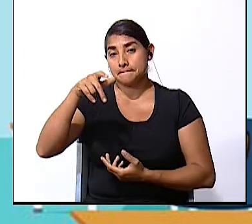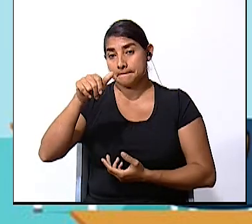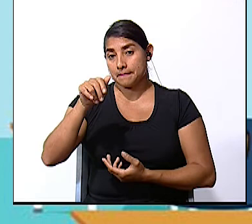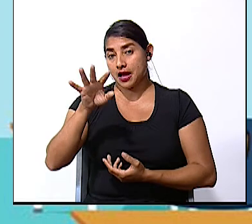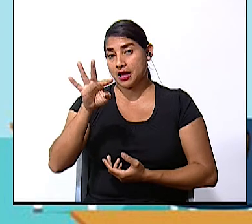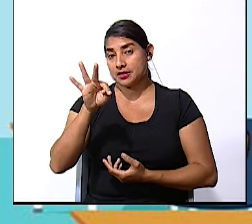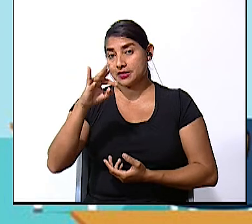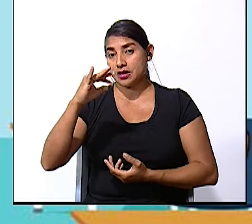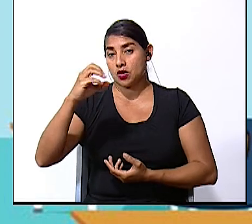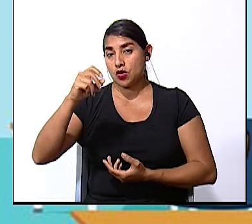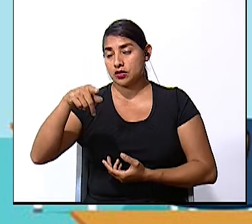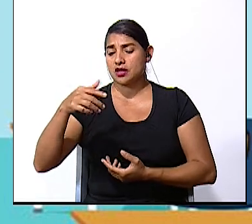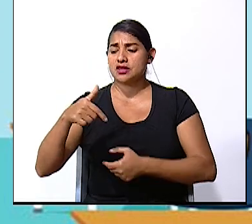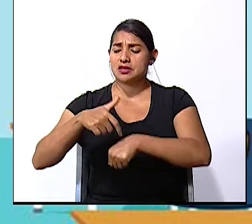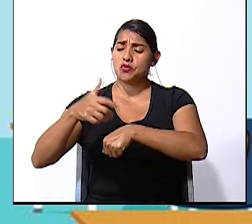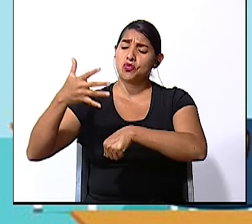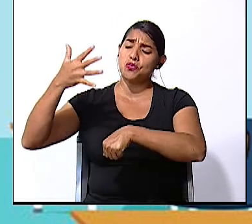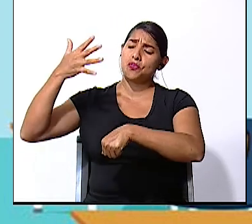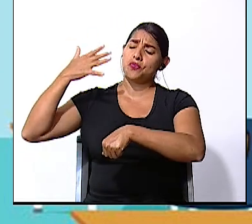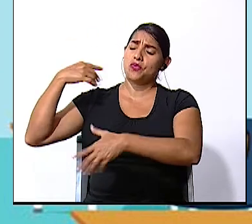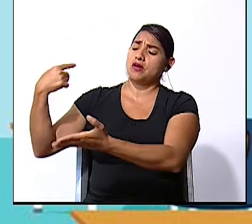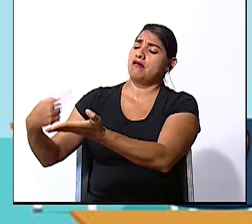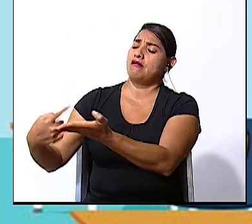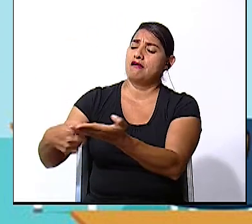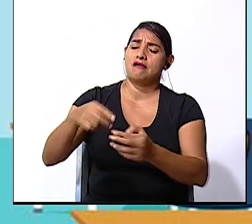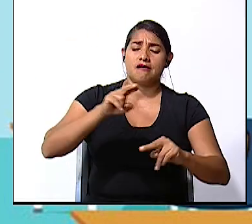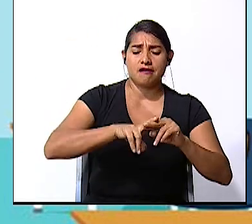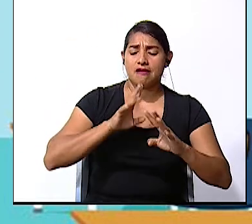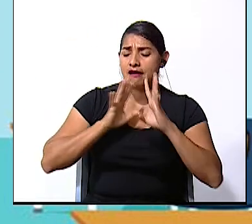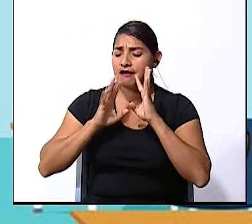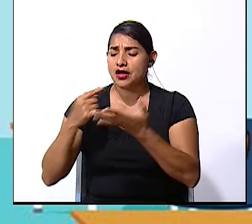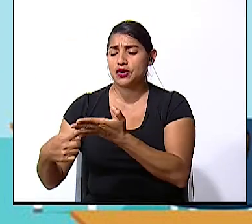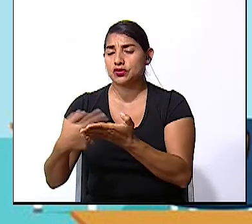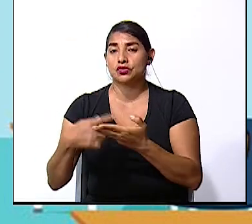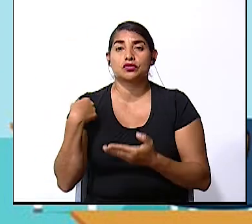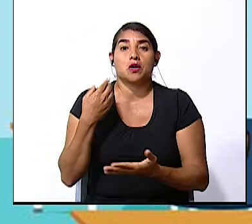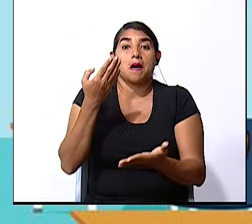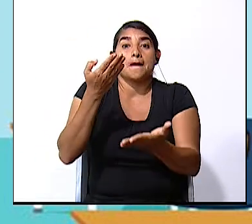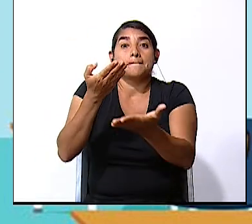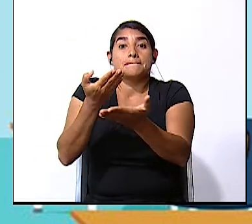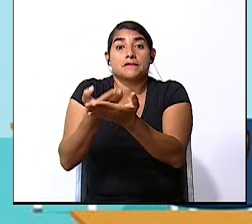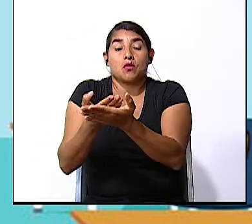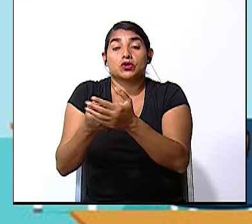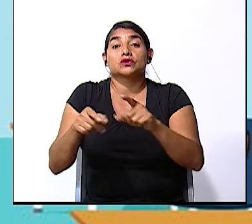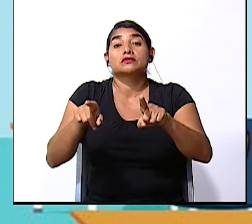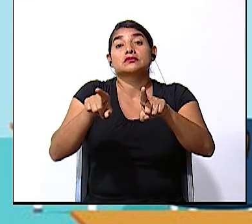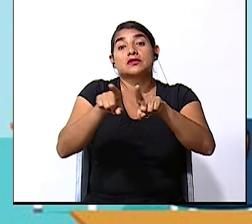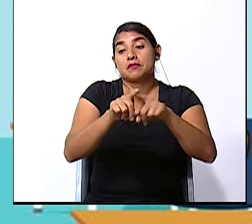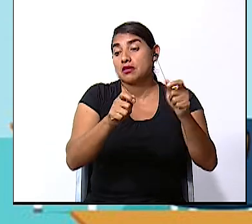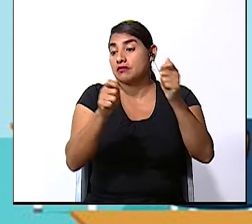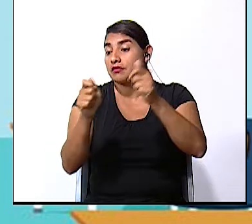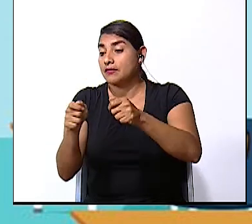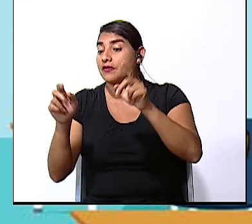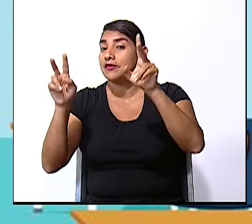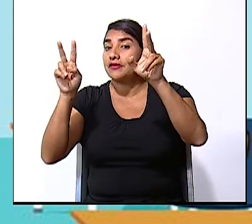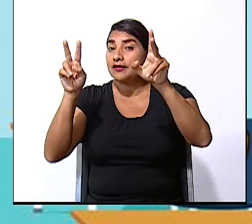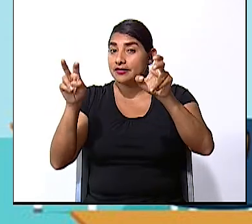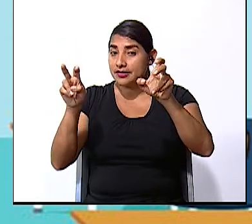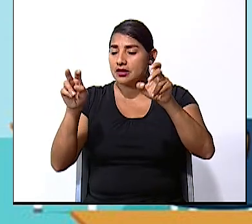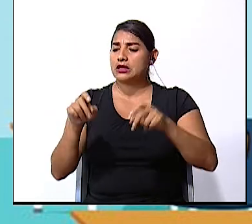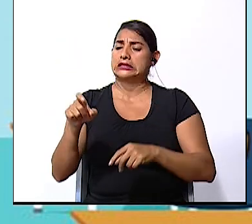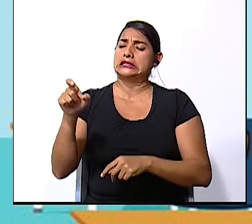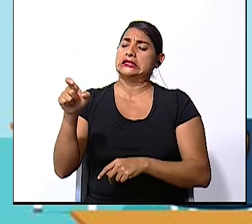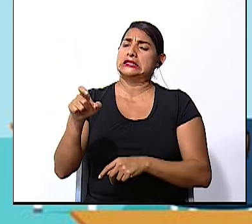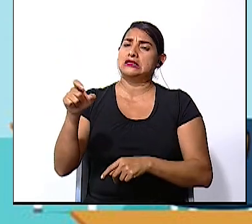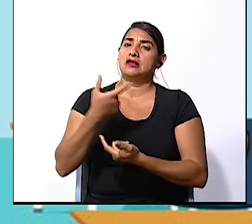que se dieron en aquellos momentos, posiblemente hubiéramos propuesto nosotros también el tener esta